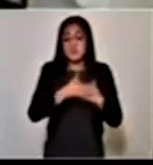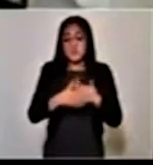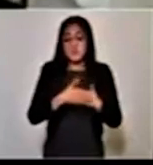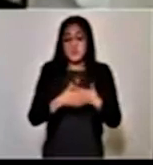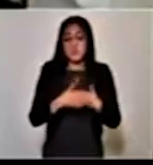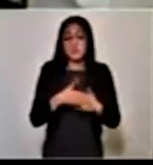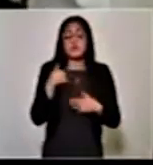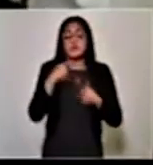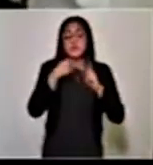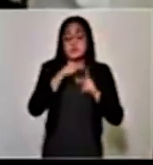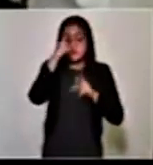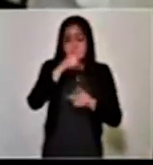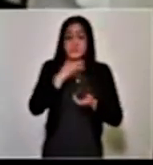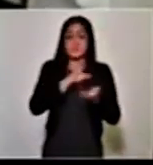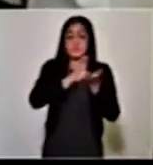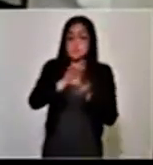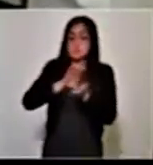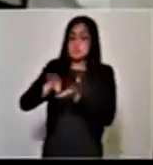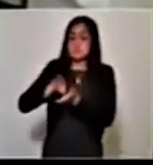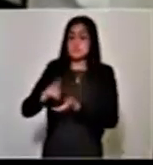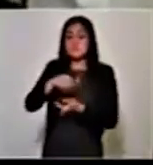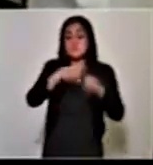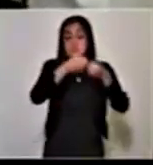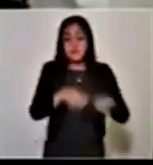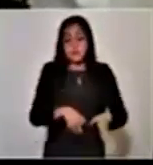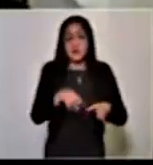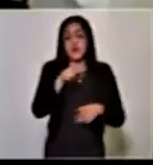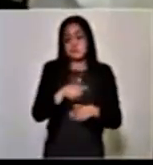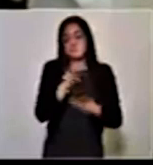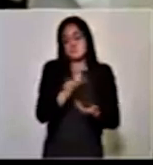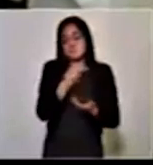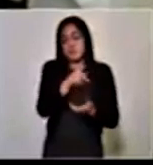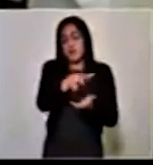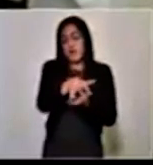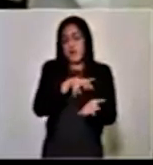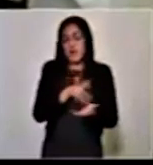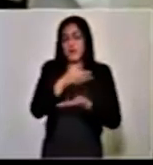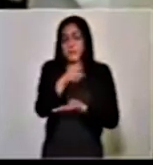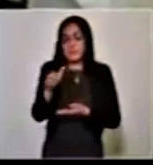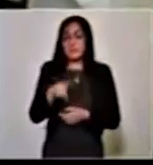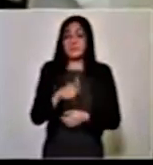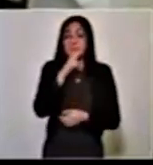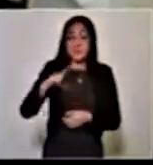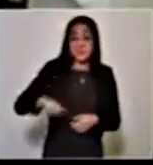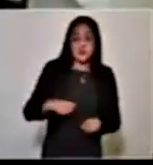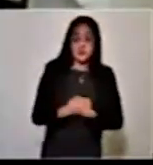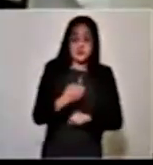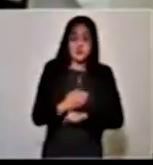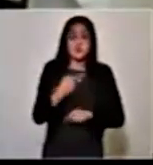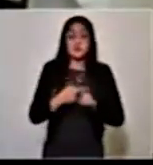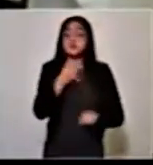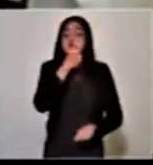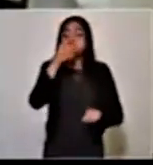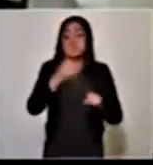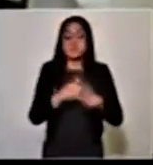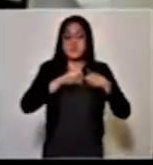y emisión de la respectiva indemnización. Es importante mencionar que el gobierno del estado, a través de la